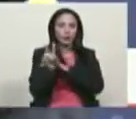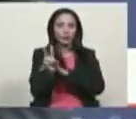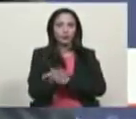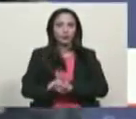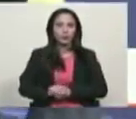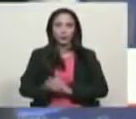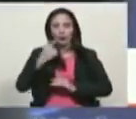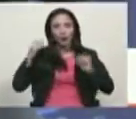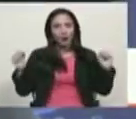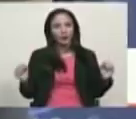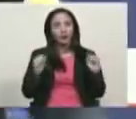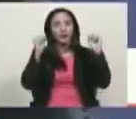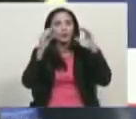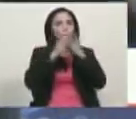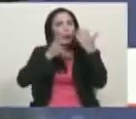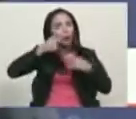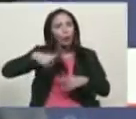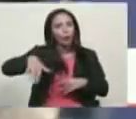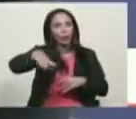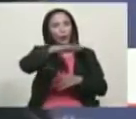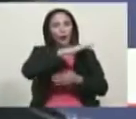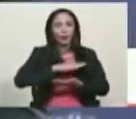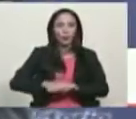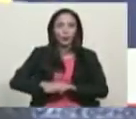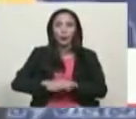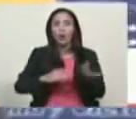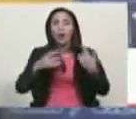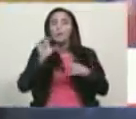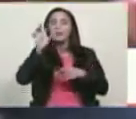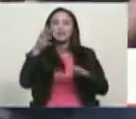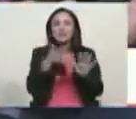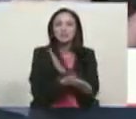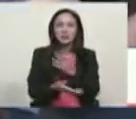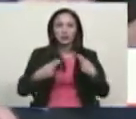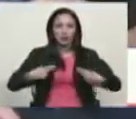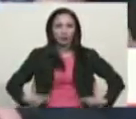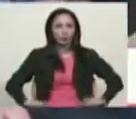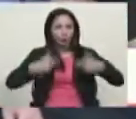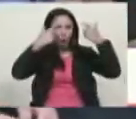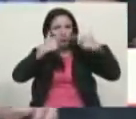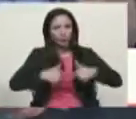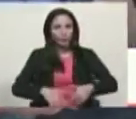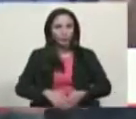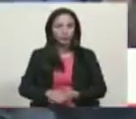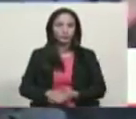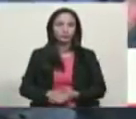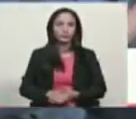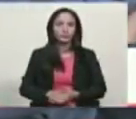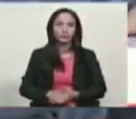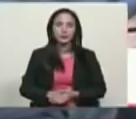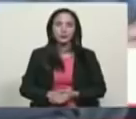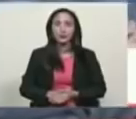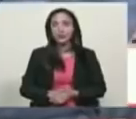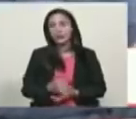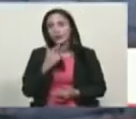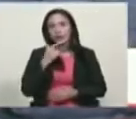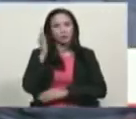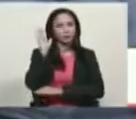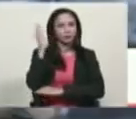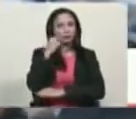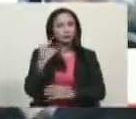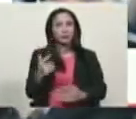Venezuela. ¡Que viva la humanidad! Patria es humanidad. Muchas gracias. Palabras del ciudadano